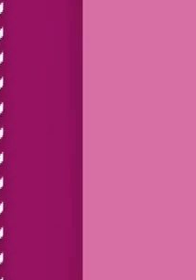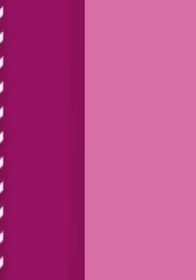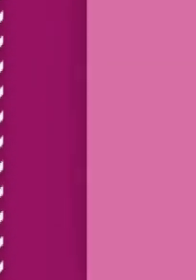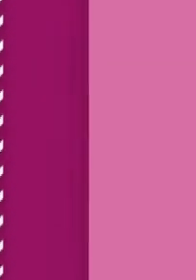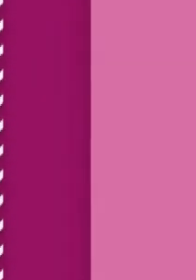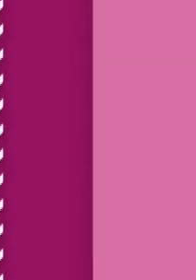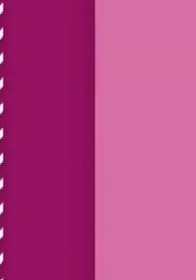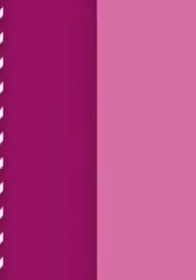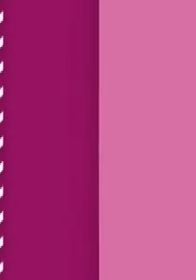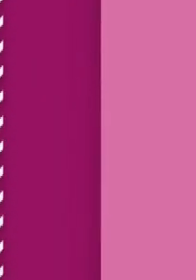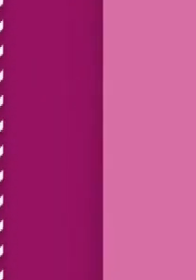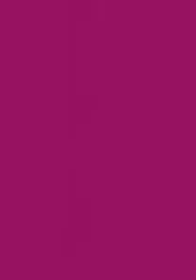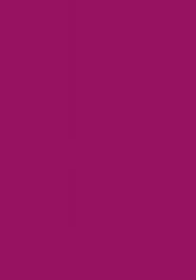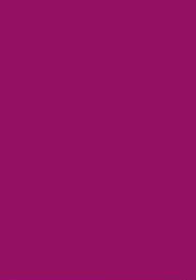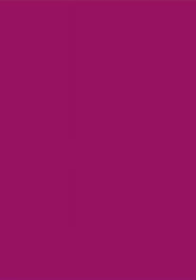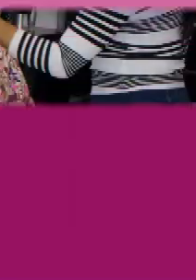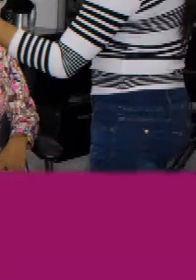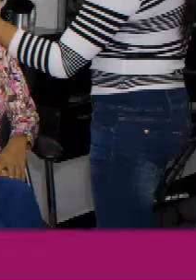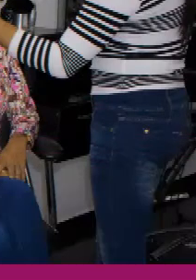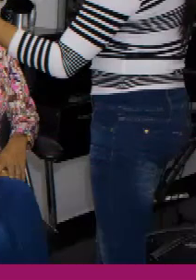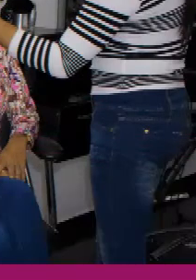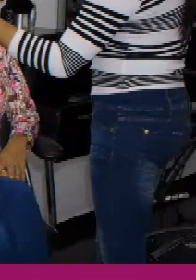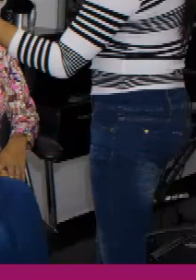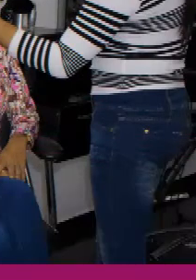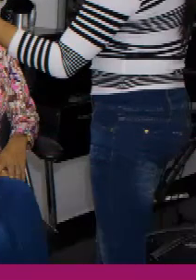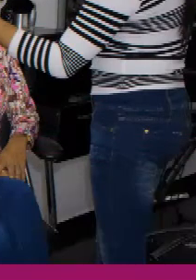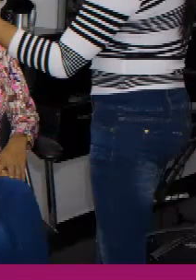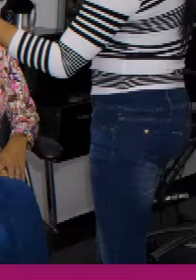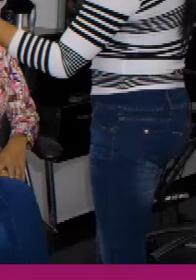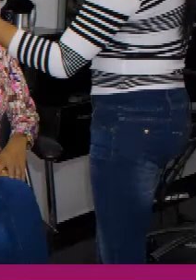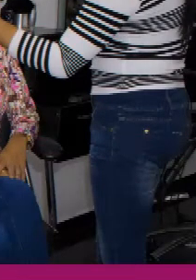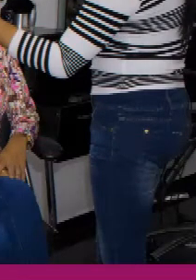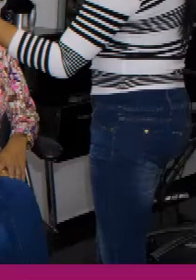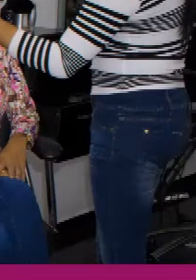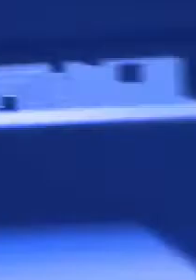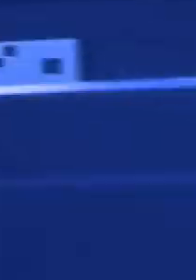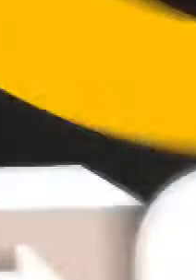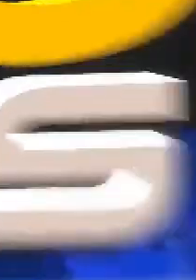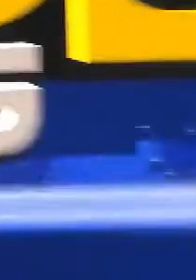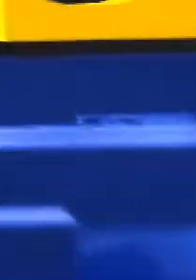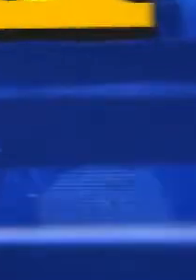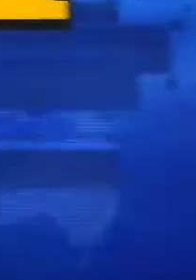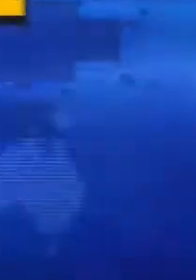Edwin Ortiz. Asesor de imagen, belleza y estilo en un solo lugar.